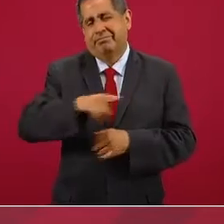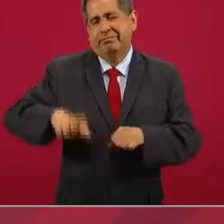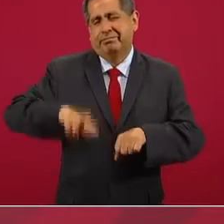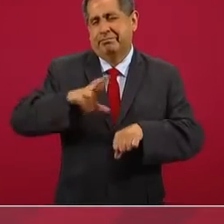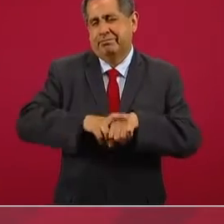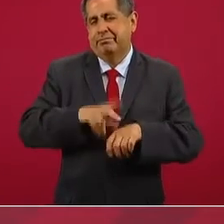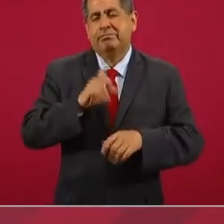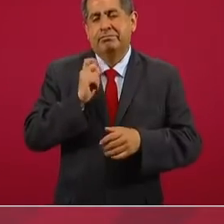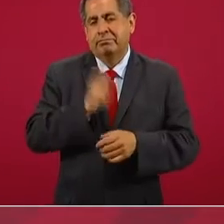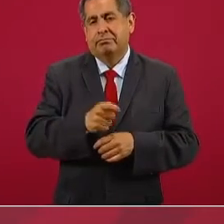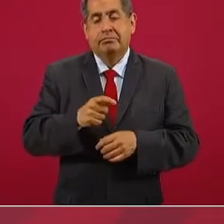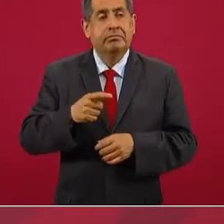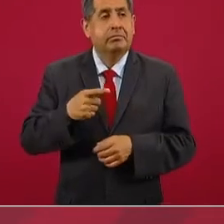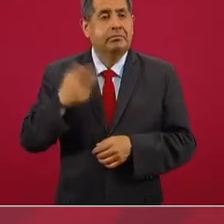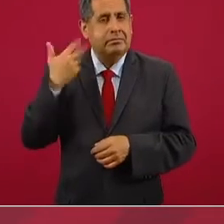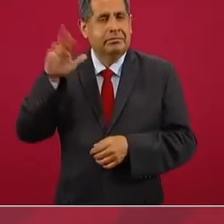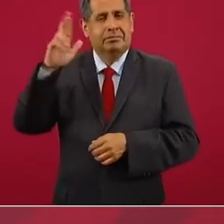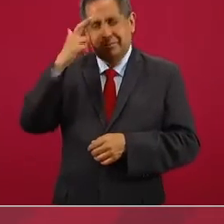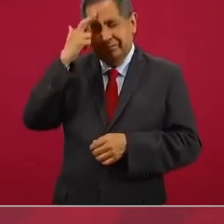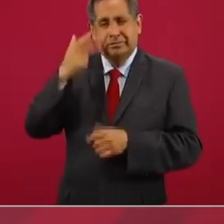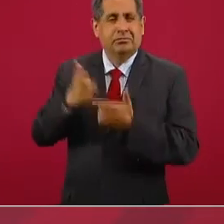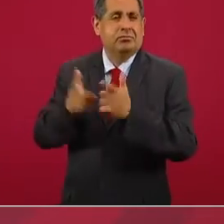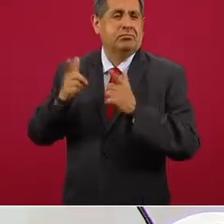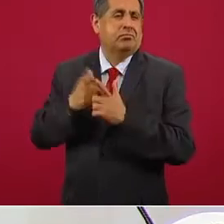los tiempos del partido único.